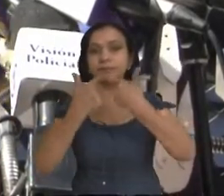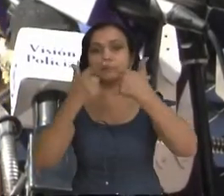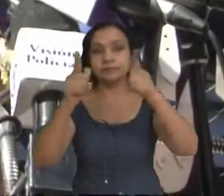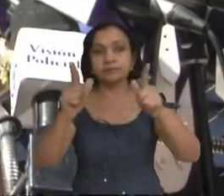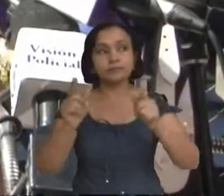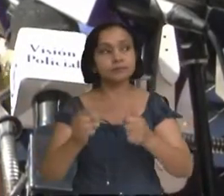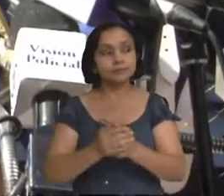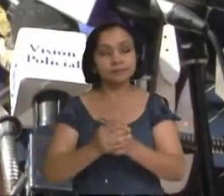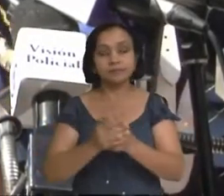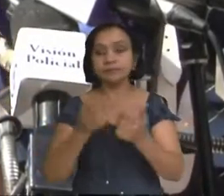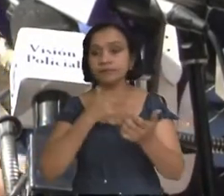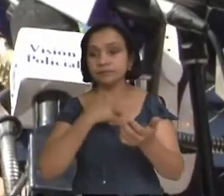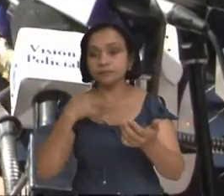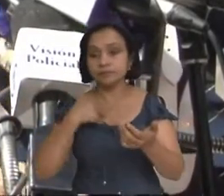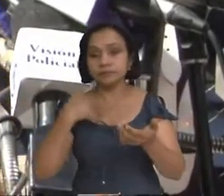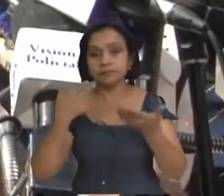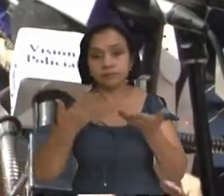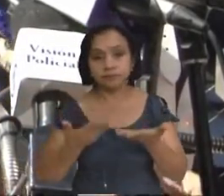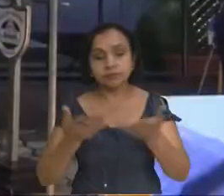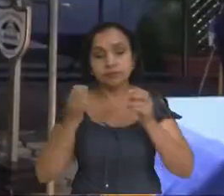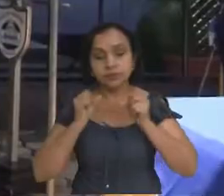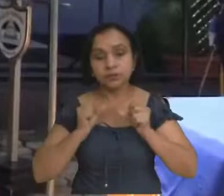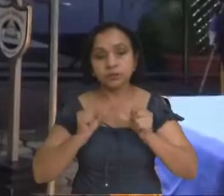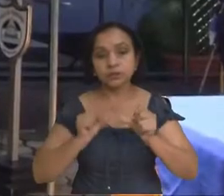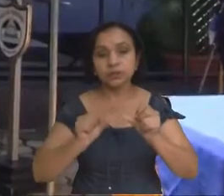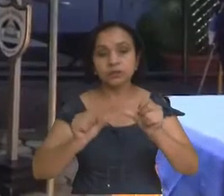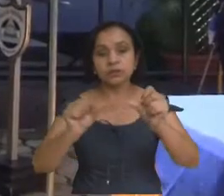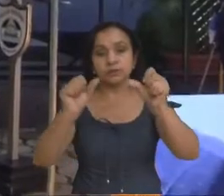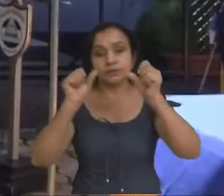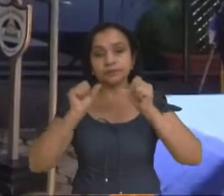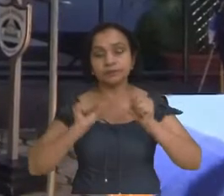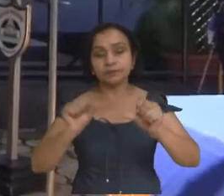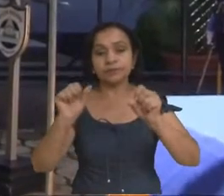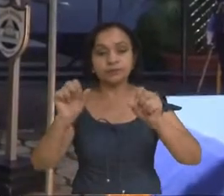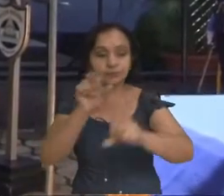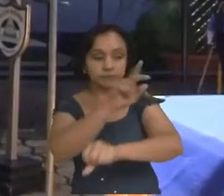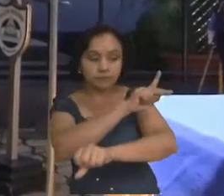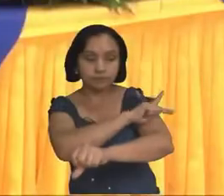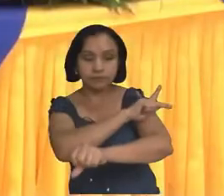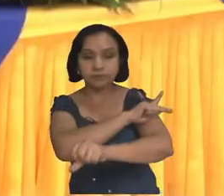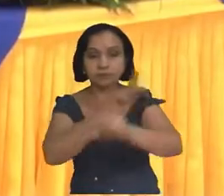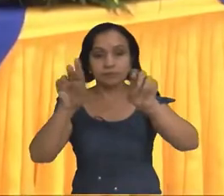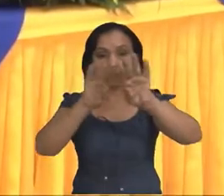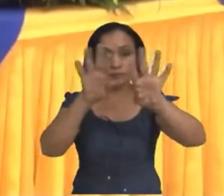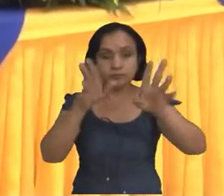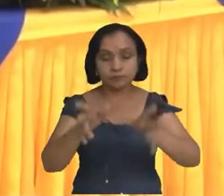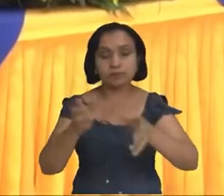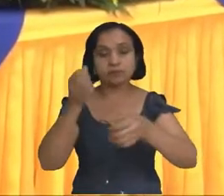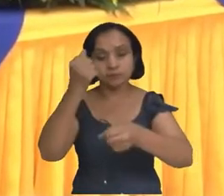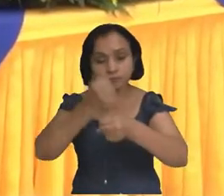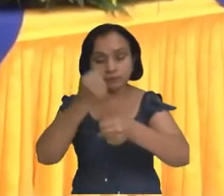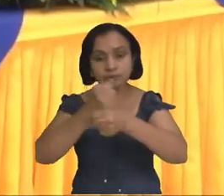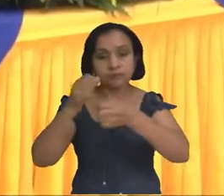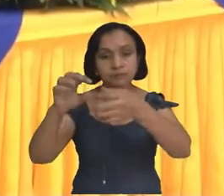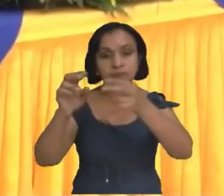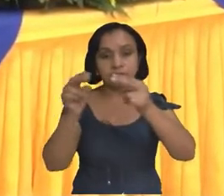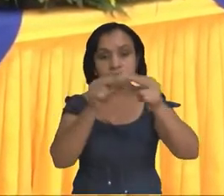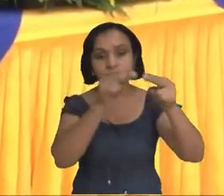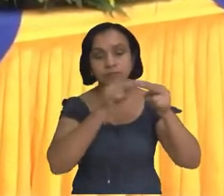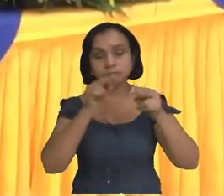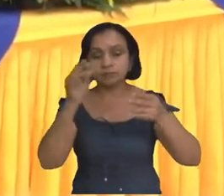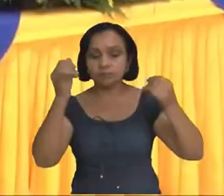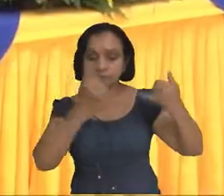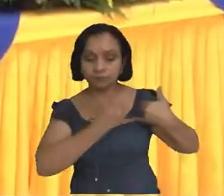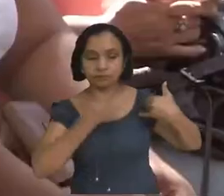Una campaña permanente. La Comisaría de la Mujer conlleva un trabajo articulado con todas las